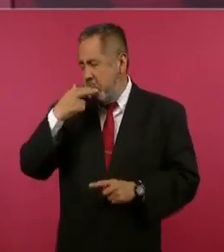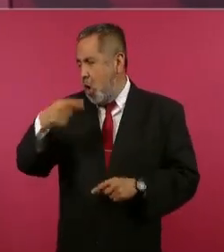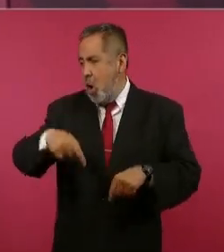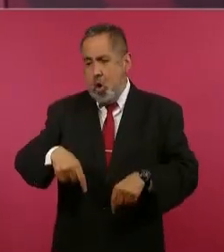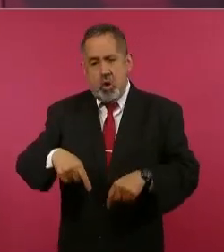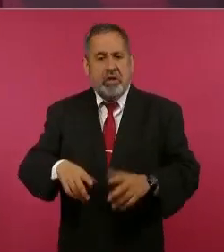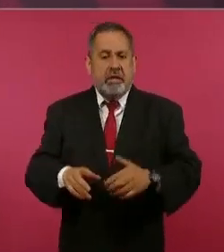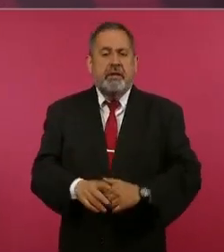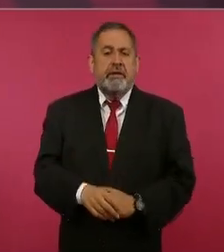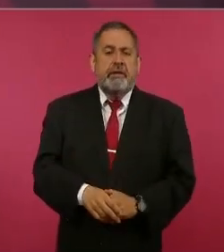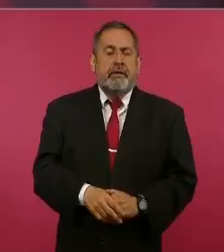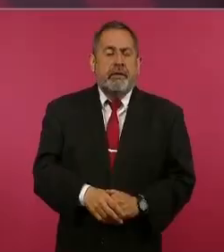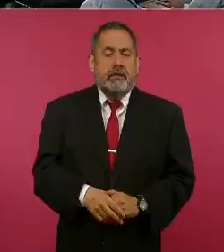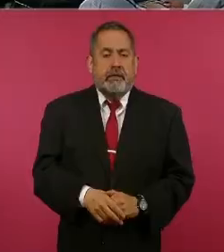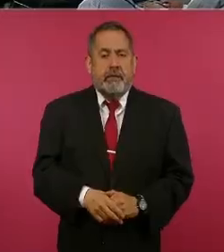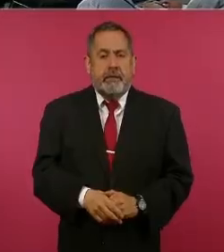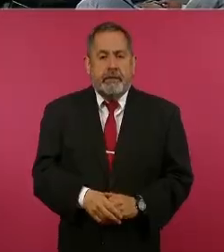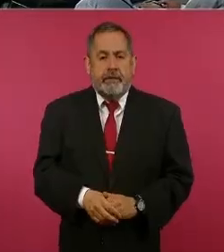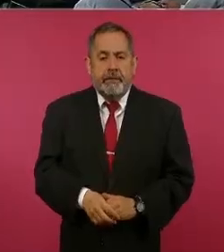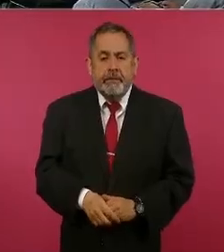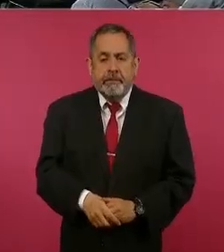Y es